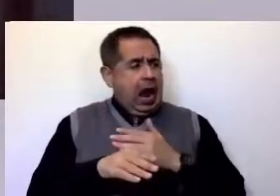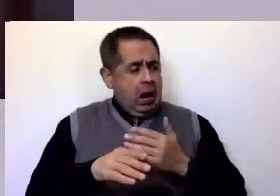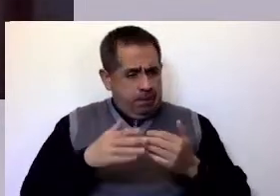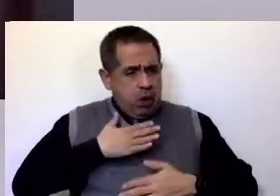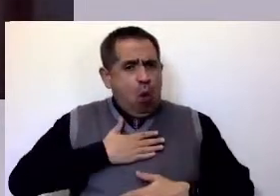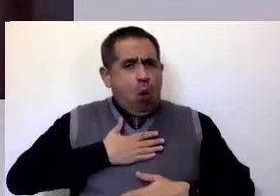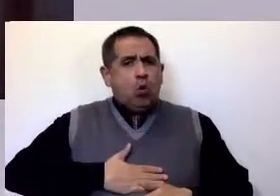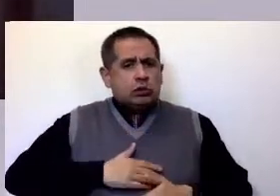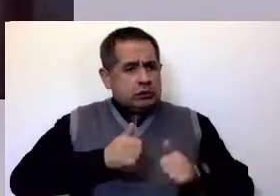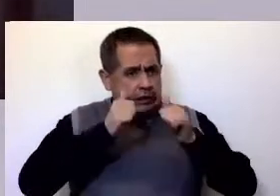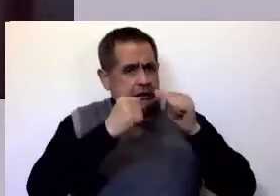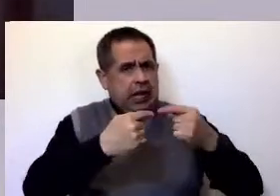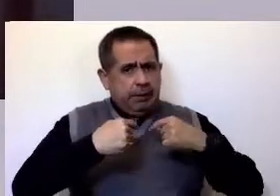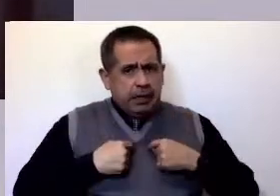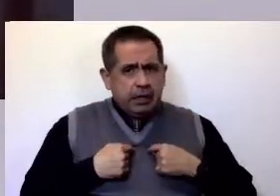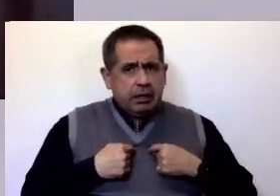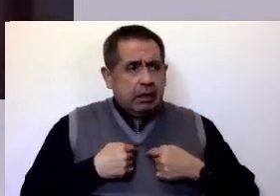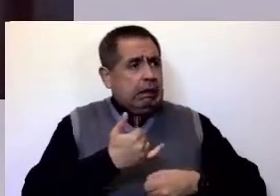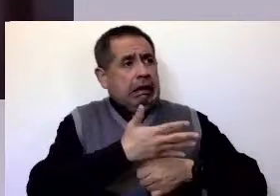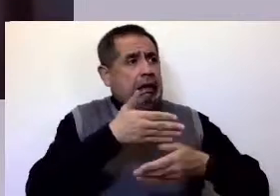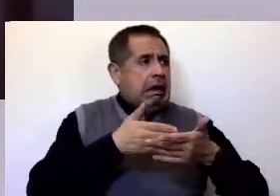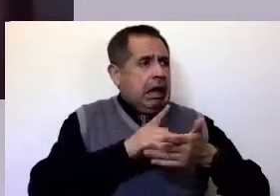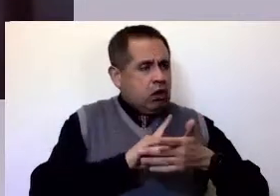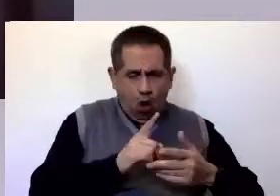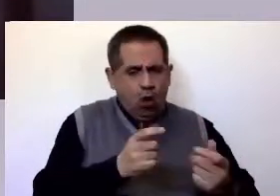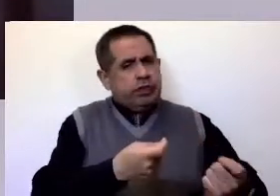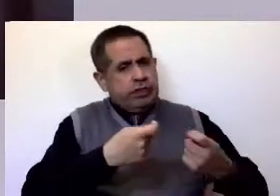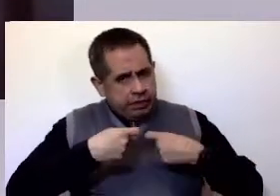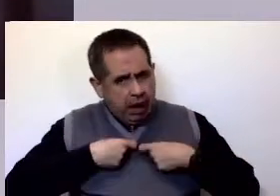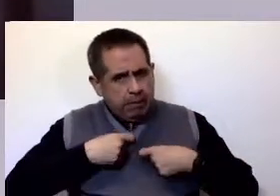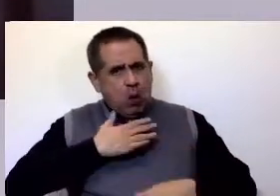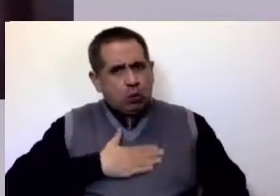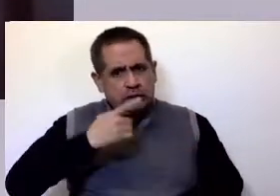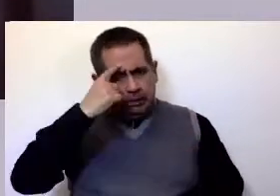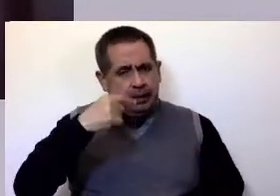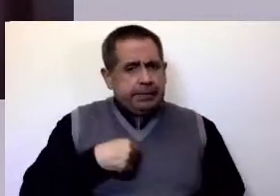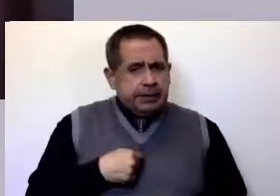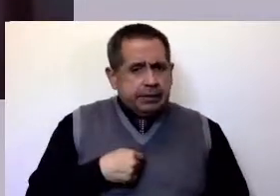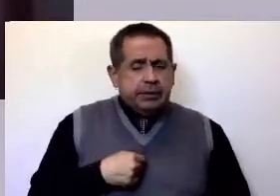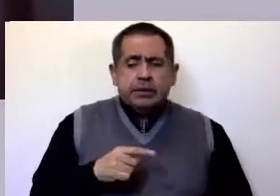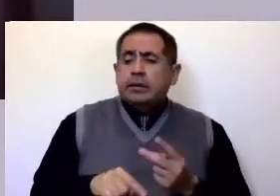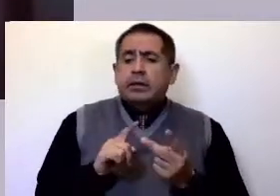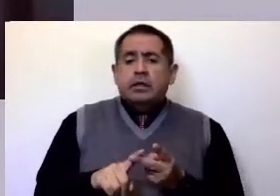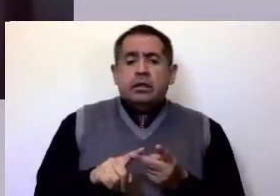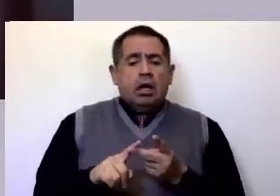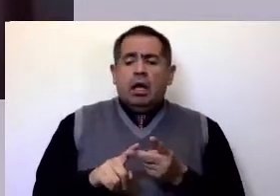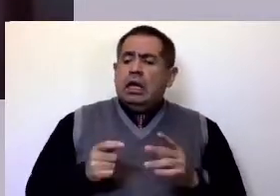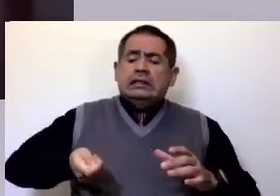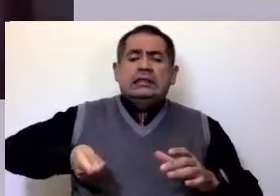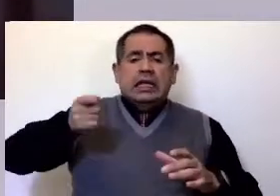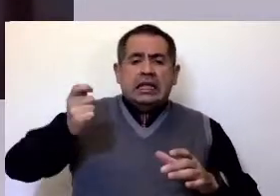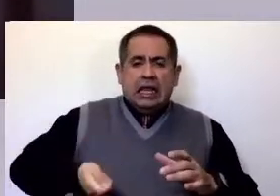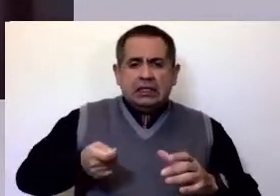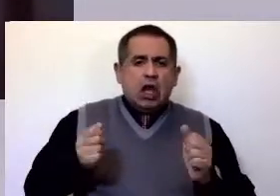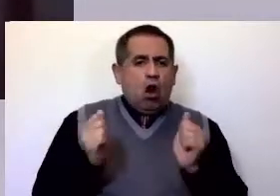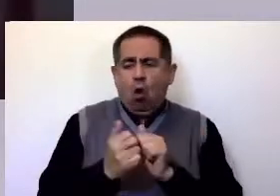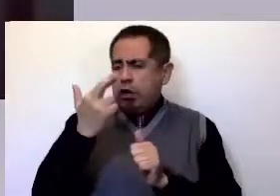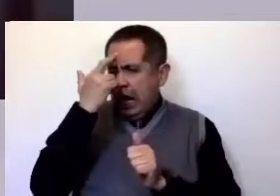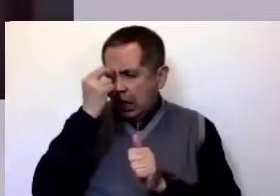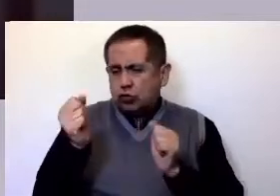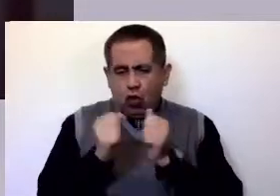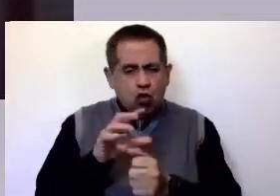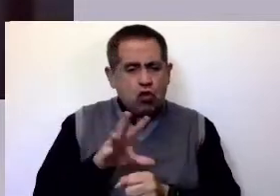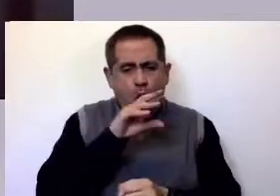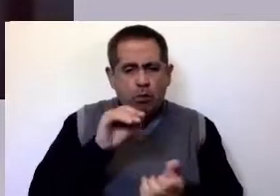procesales que pudieran impedir lo segundo la obtención de una sentencia de fondo motivada y fundada en un tiempo